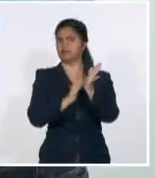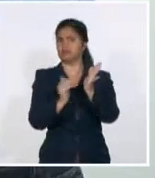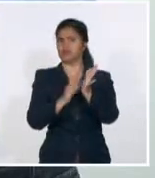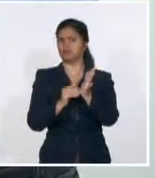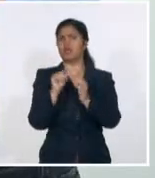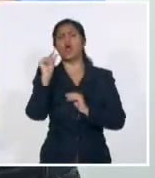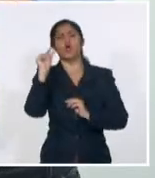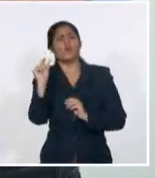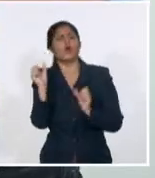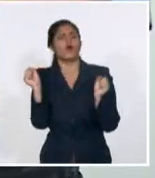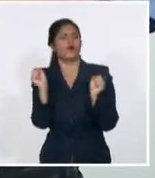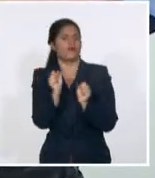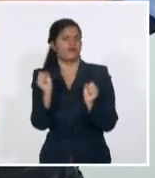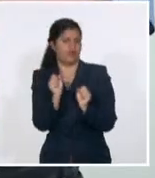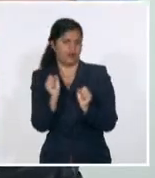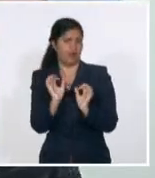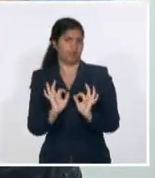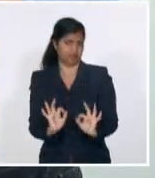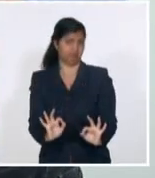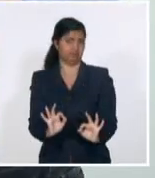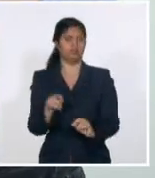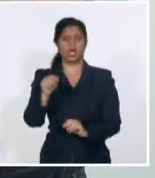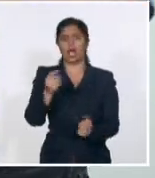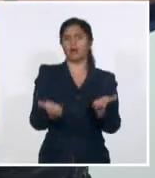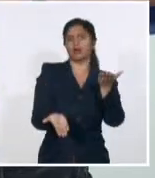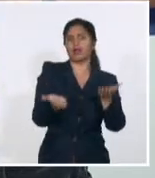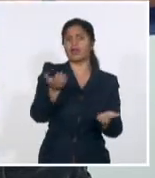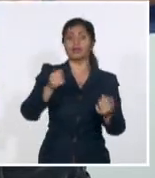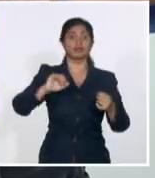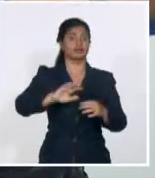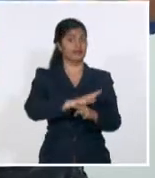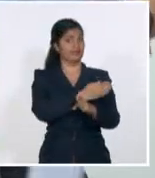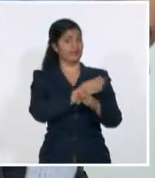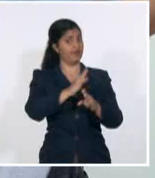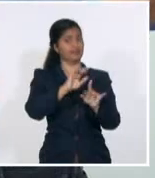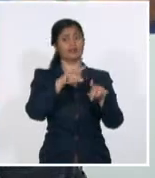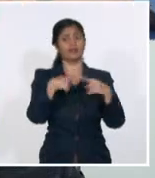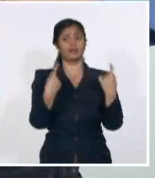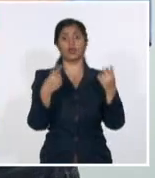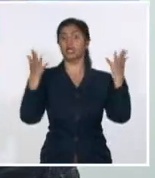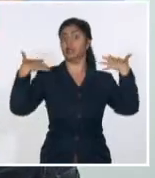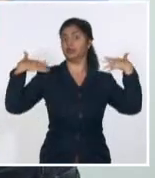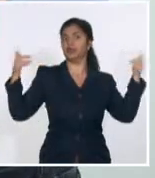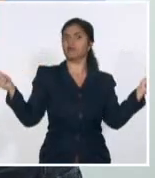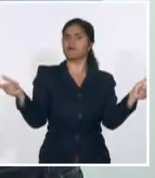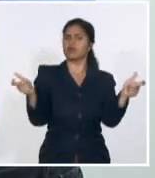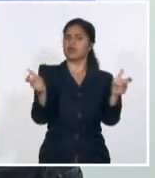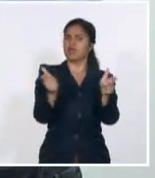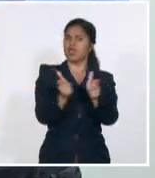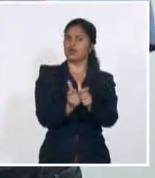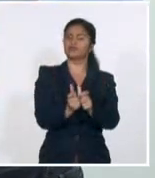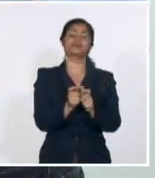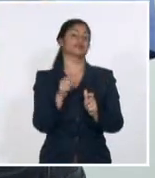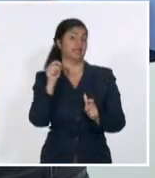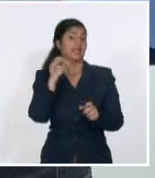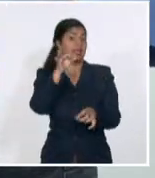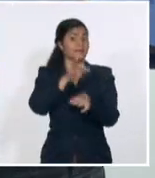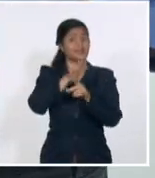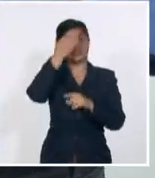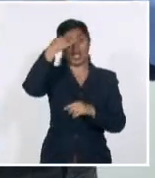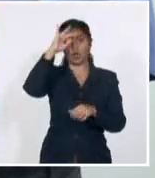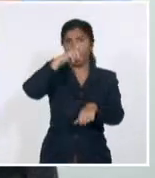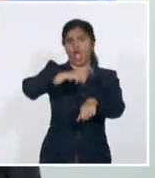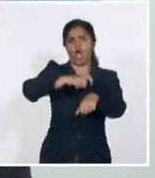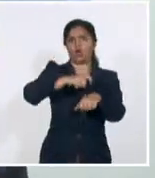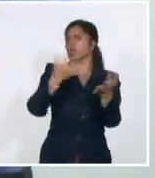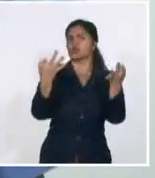de invierno, es decir, que ahora hay una situación diferente. A partir de que se aplicó en el país ya el horario normal, ha cambiado.